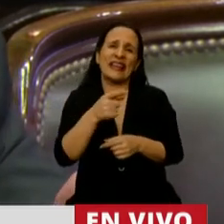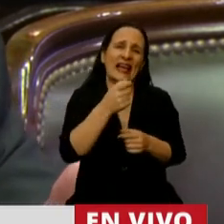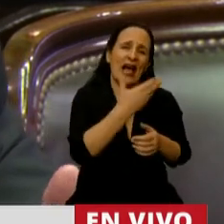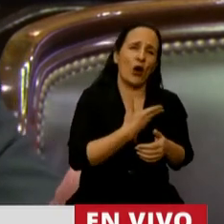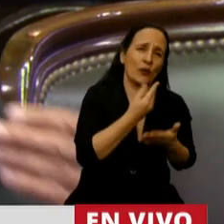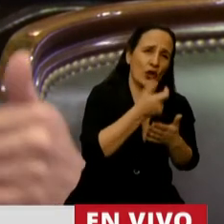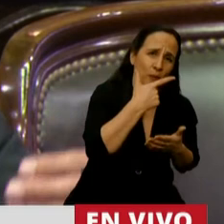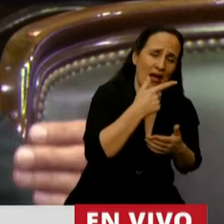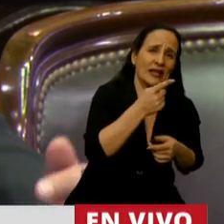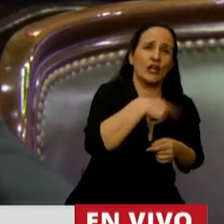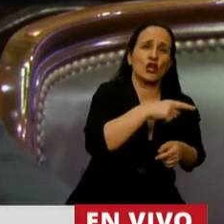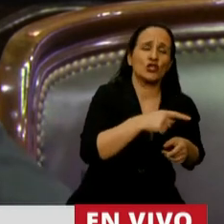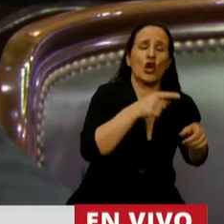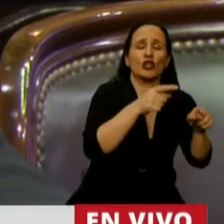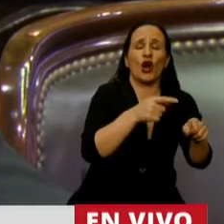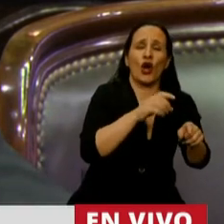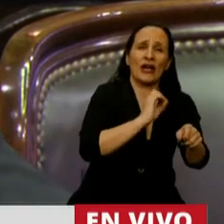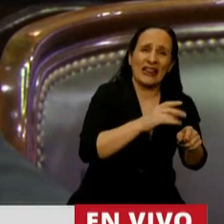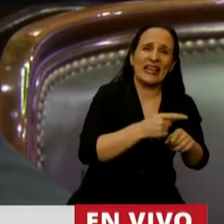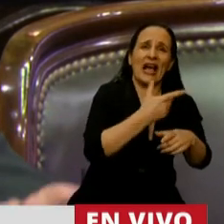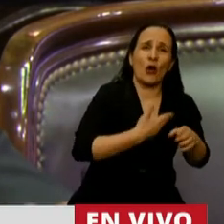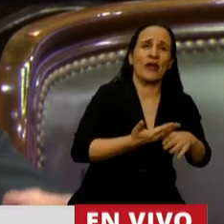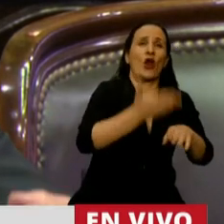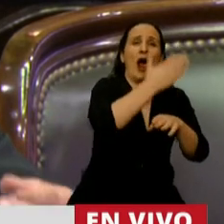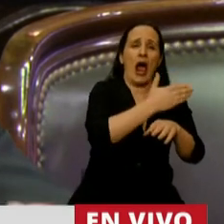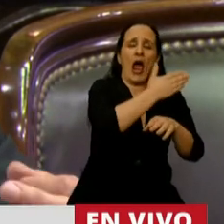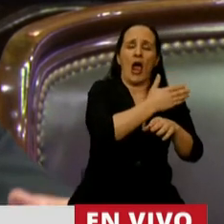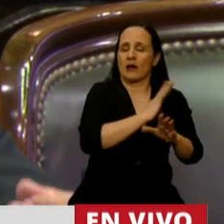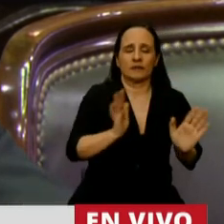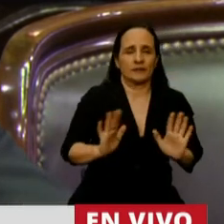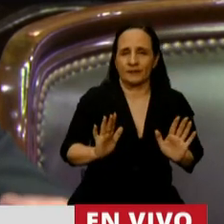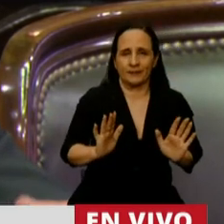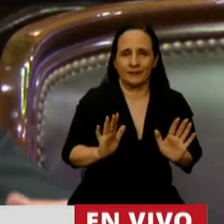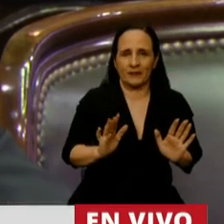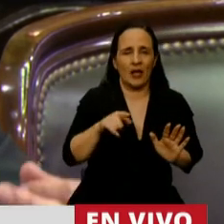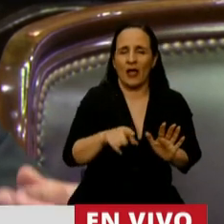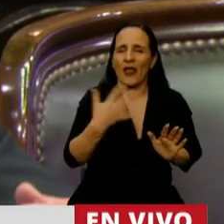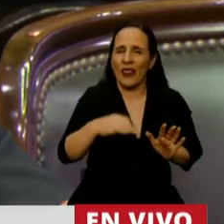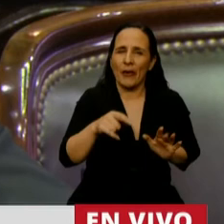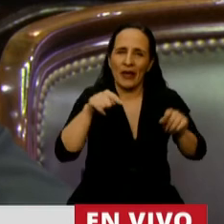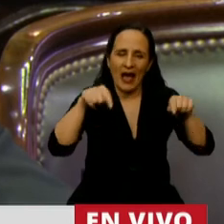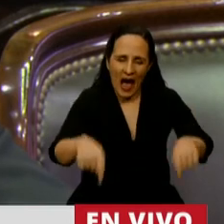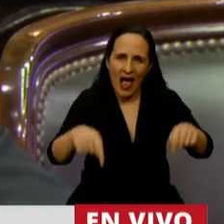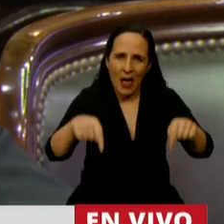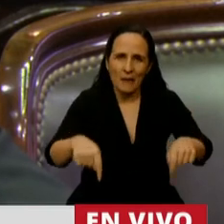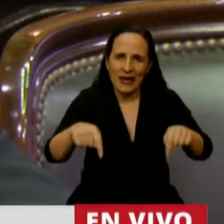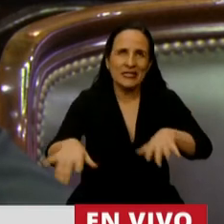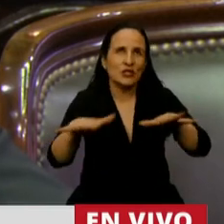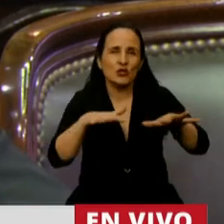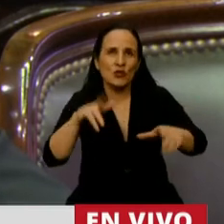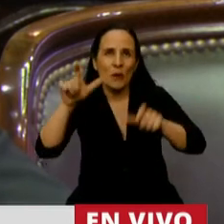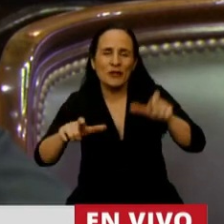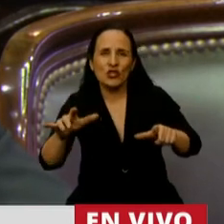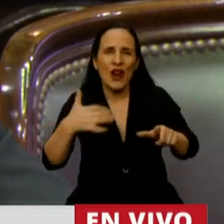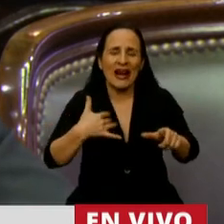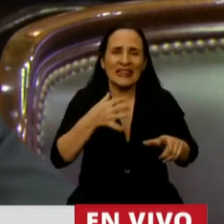a criticar al gobierno anterior al gobierno de Macri. Lo importante es que seamos capaces de empezar a resolver el presente que agobia a los